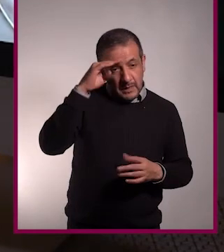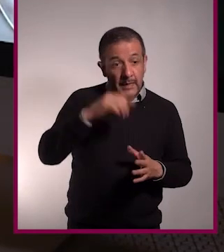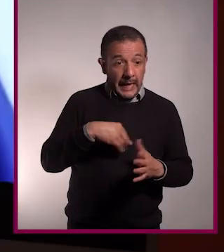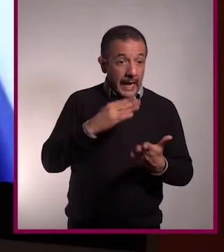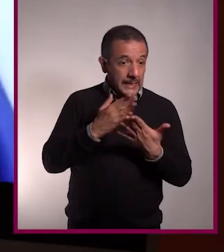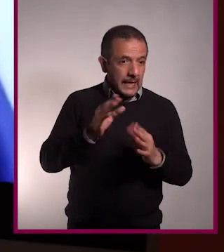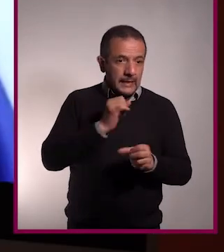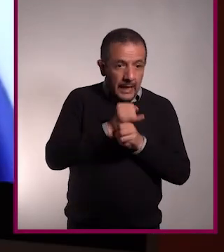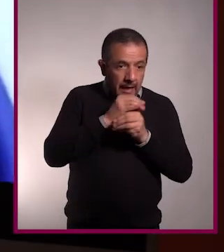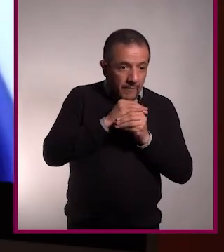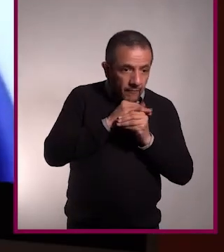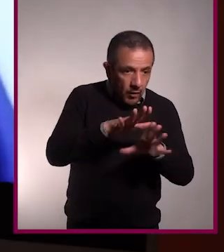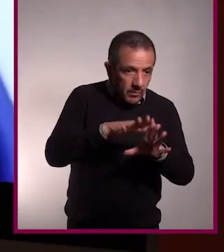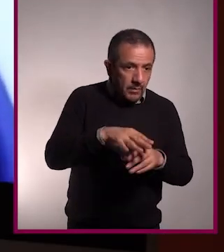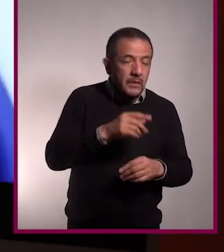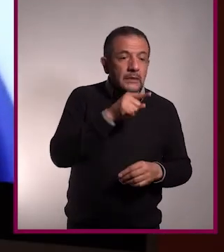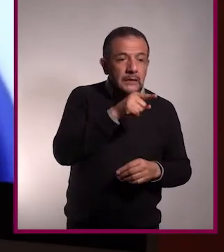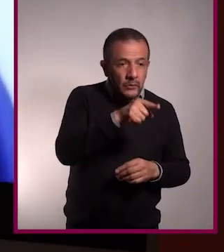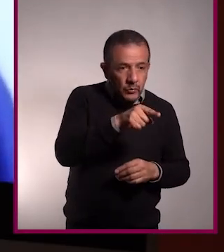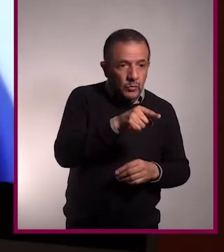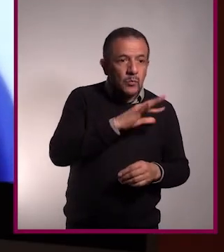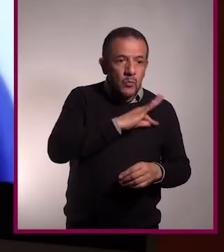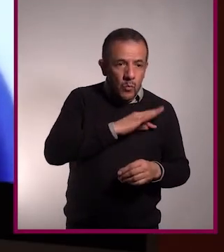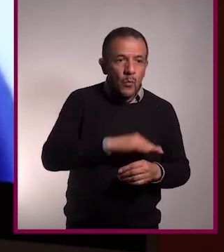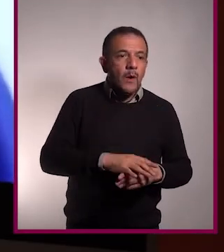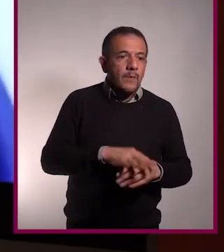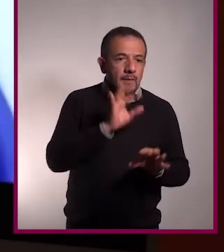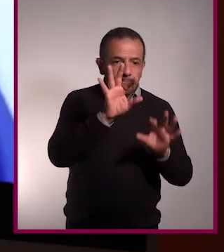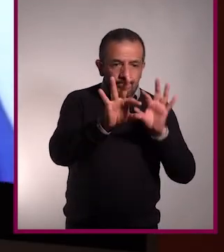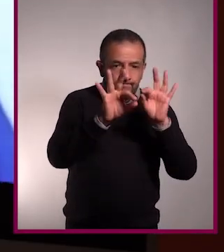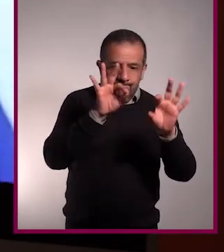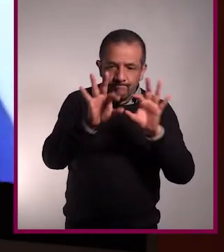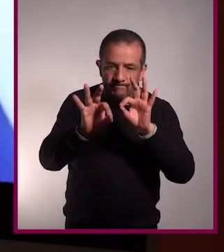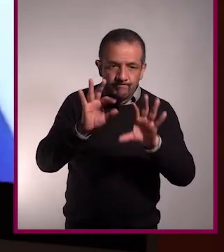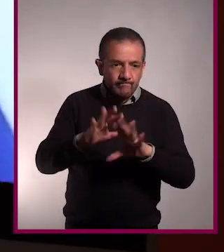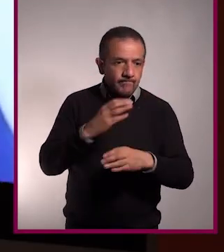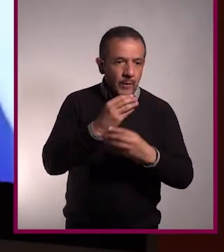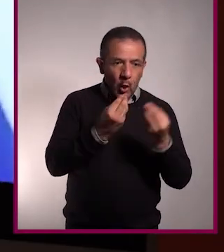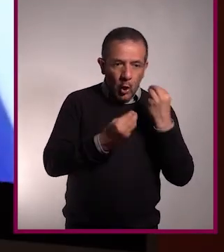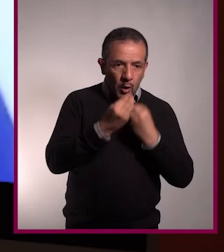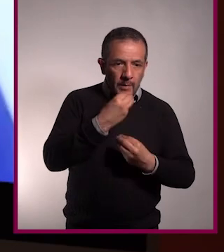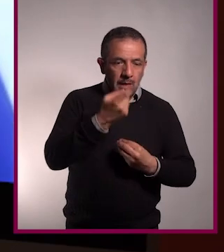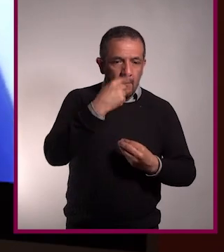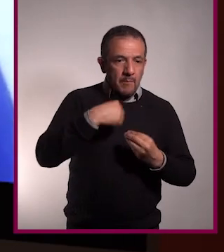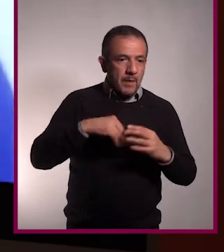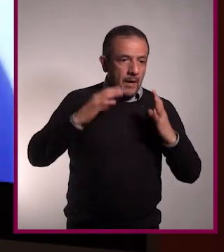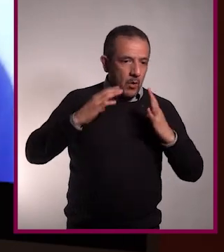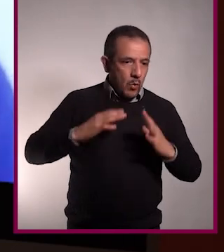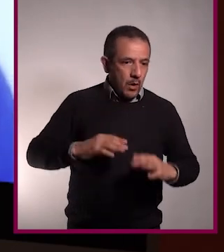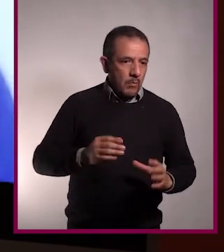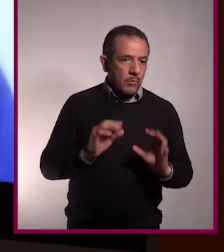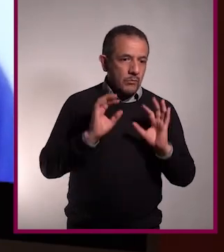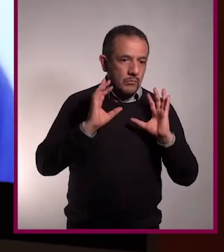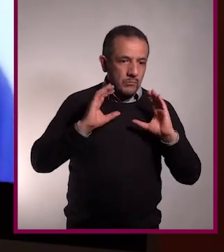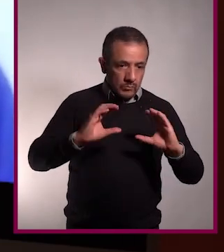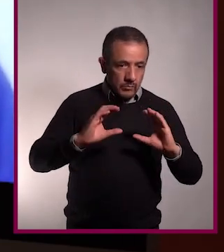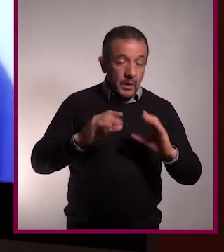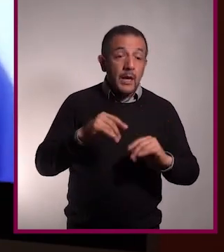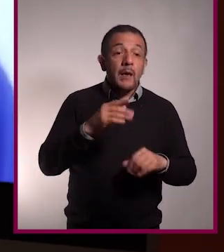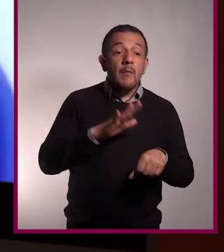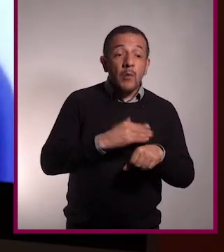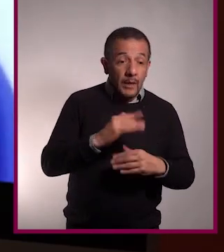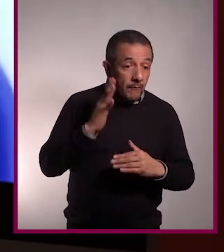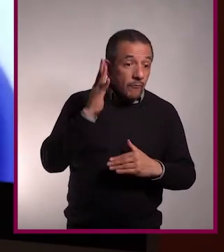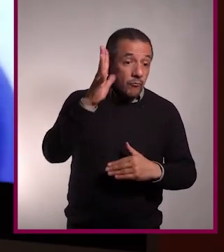esta información que tienen es en hacer elecciones saludables para que si cuidan su cuerpo hoy, van a estar bien mañana. Entonces, creo